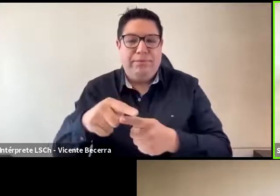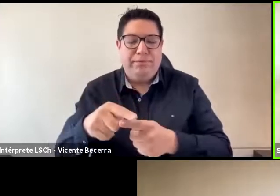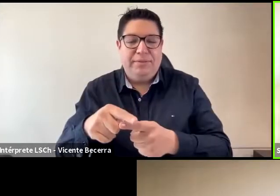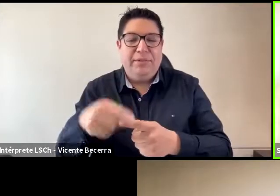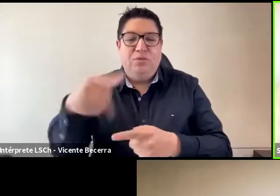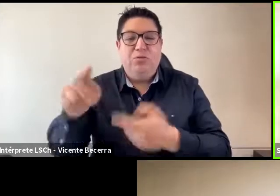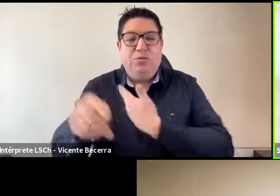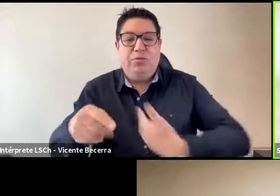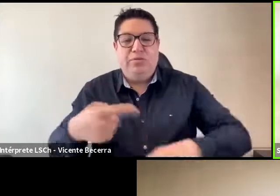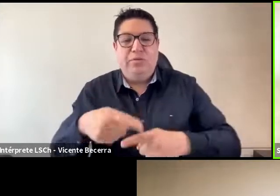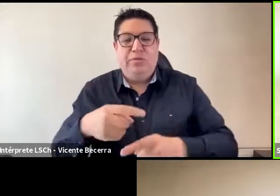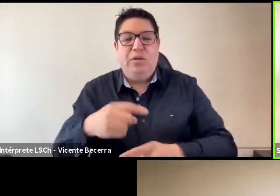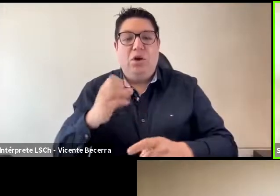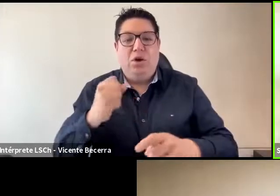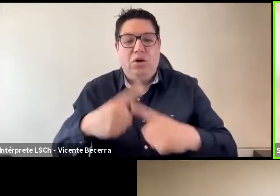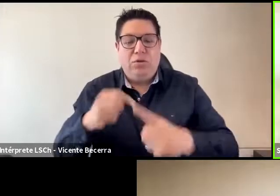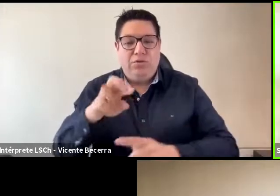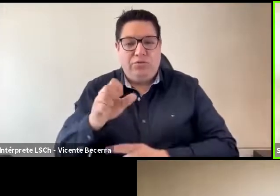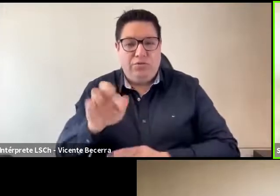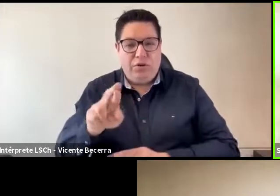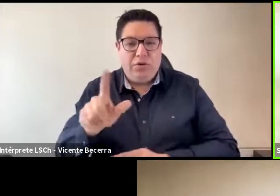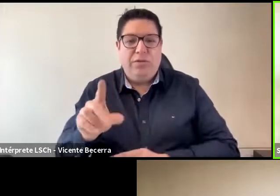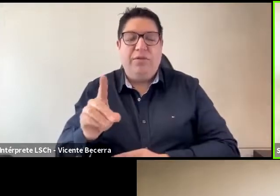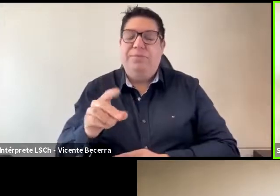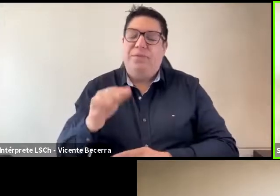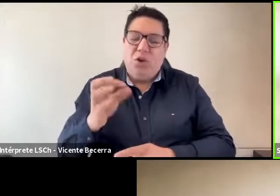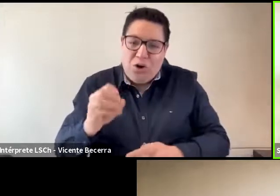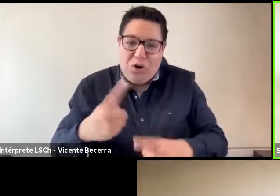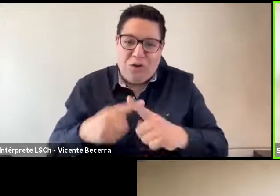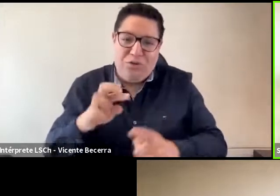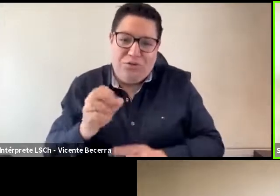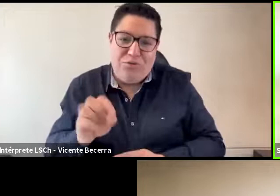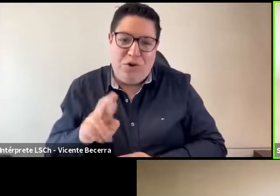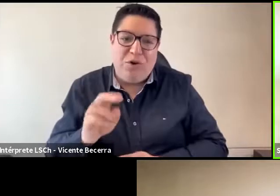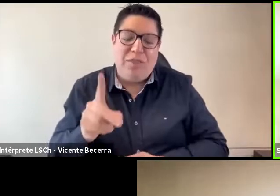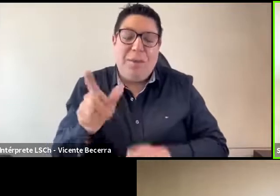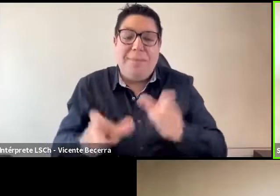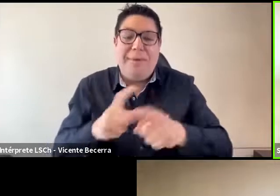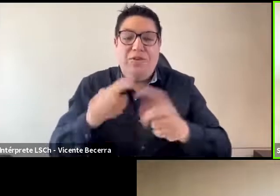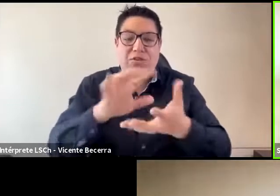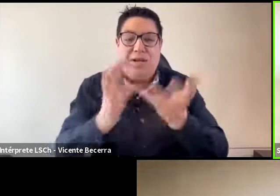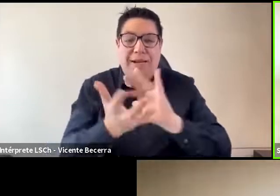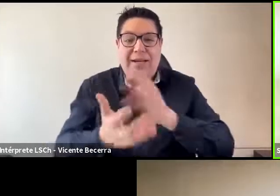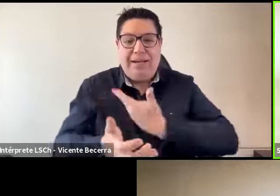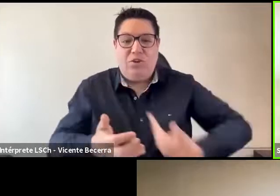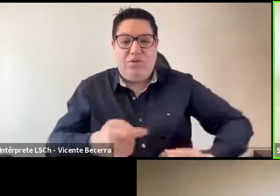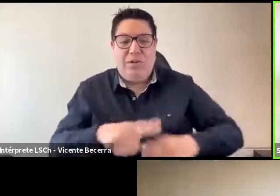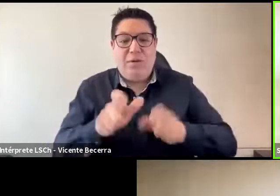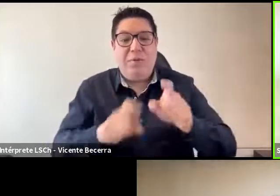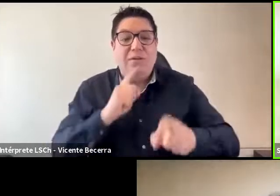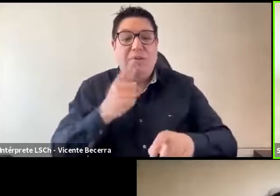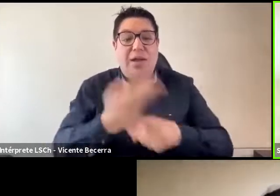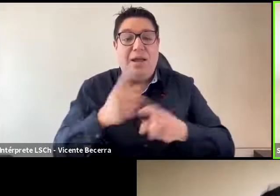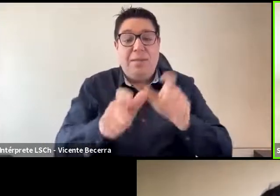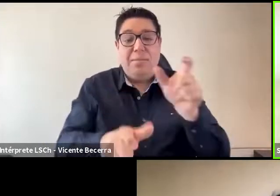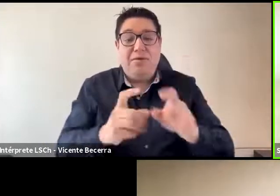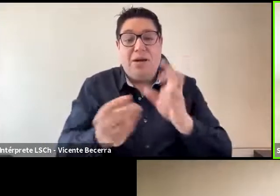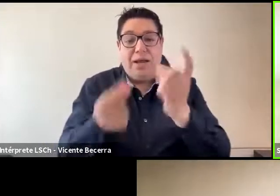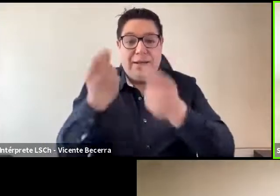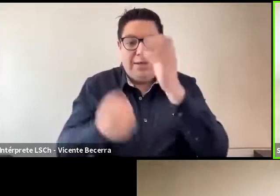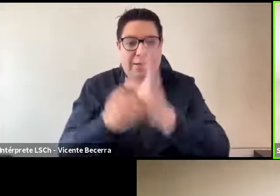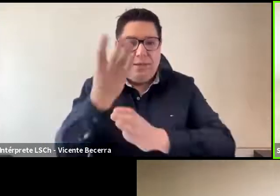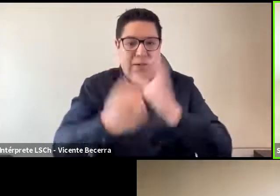de la universidad de oxford people in government personas en el gobierno es un proyecto de innovación y de